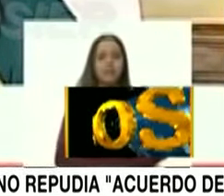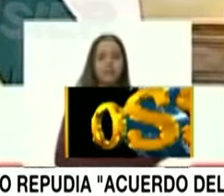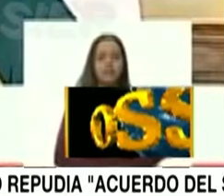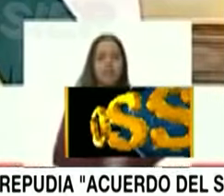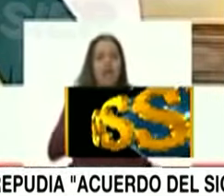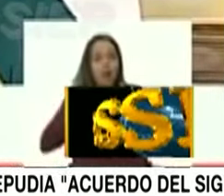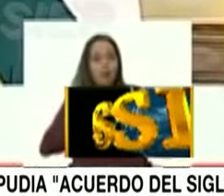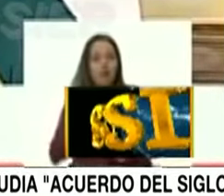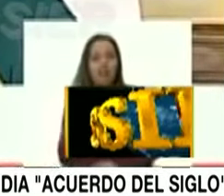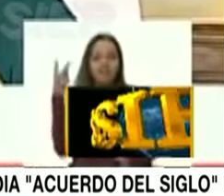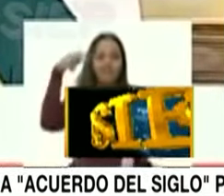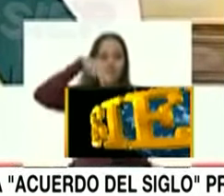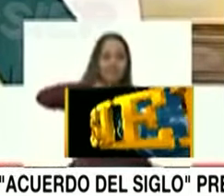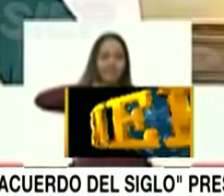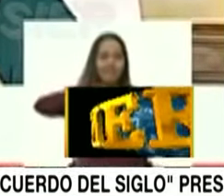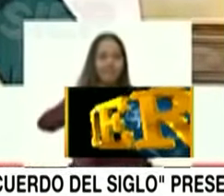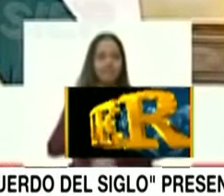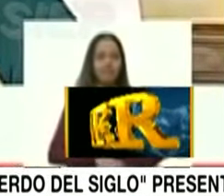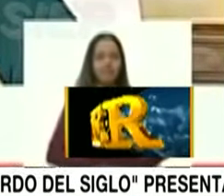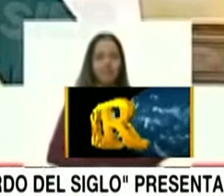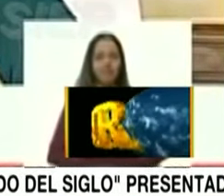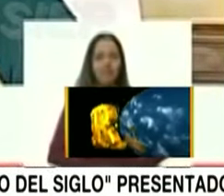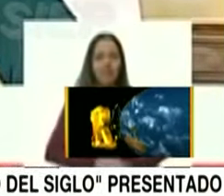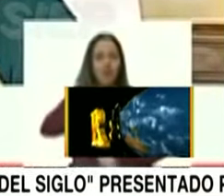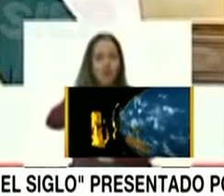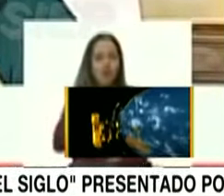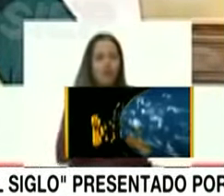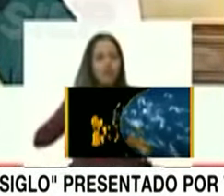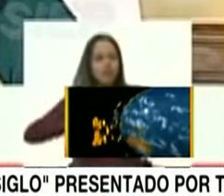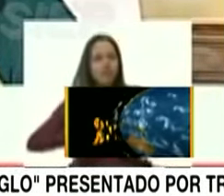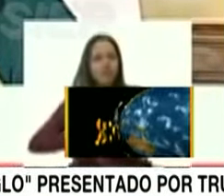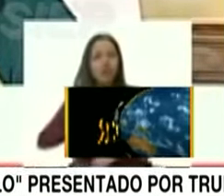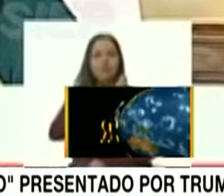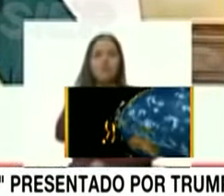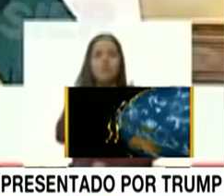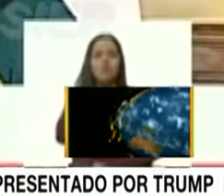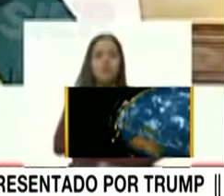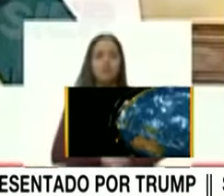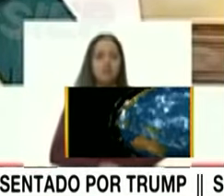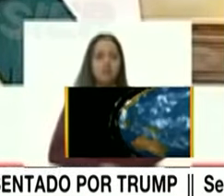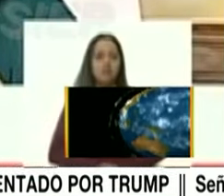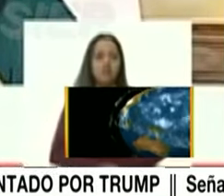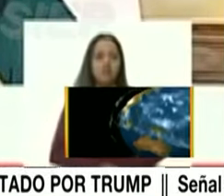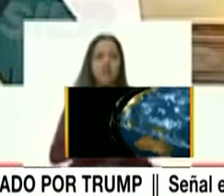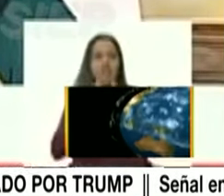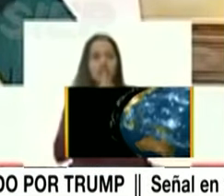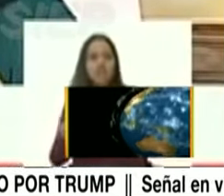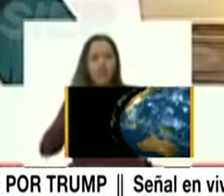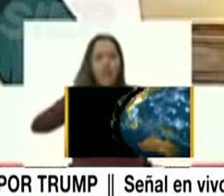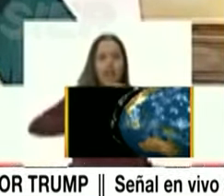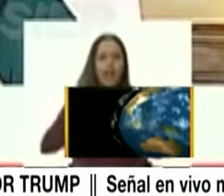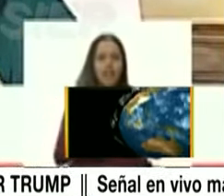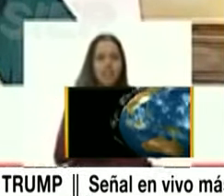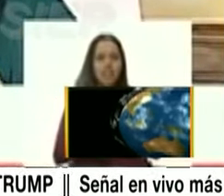aquí estamos de pie, por fuerza y esfuerzo propio. Y todo lo que podamos hacer